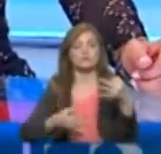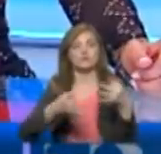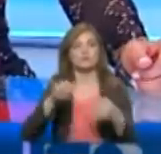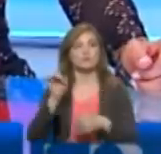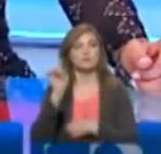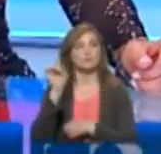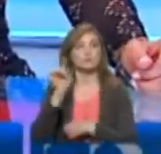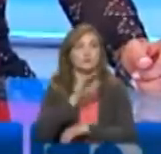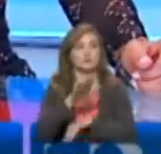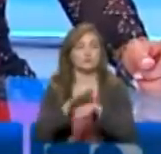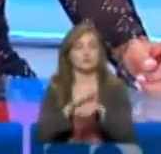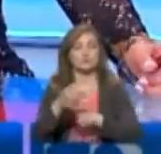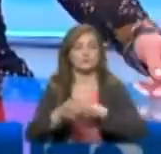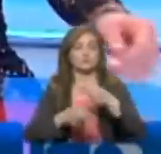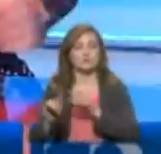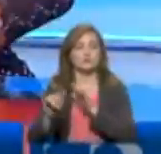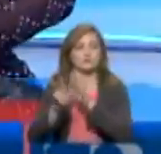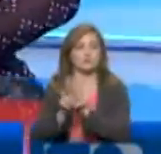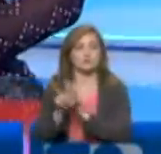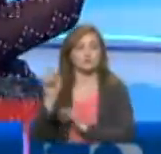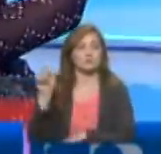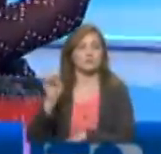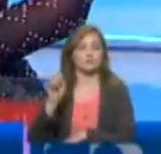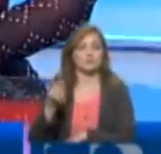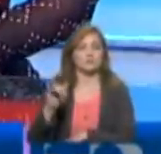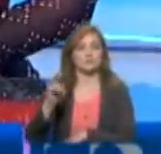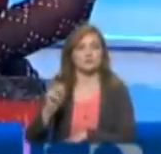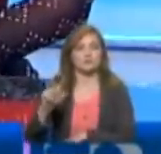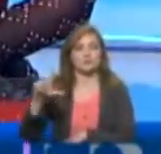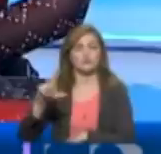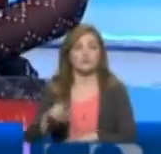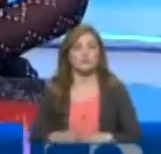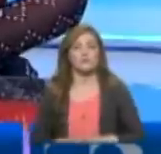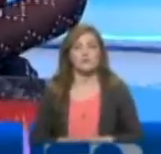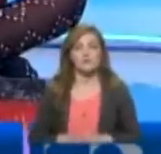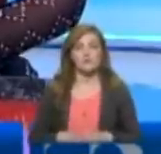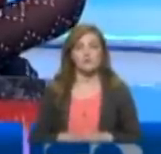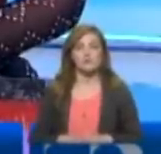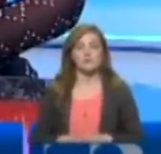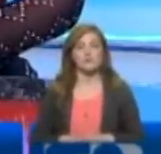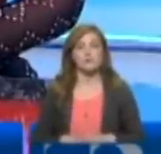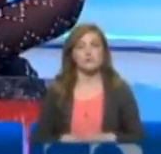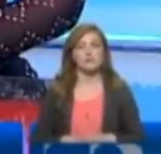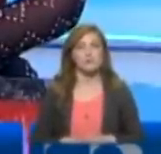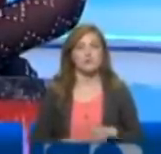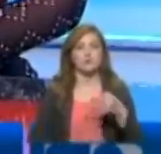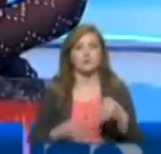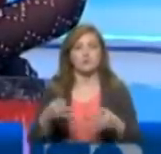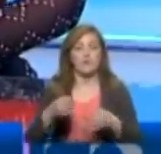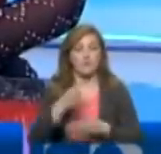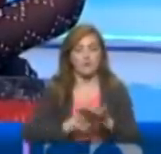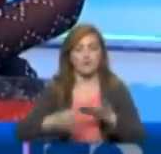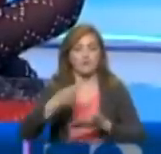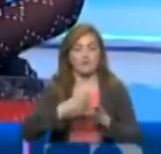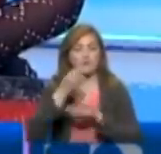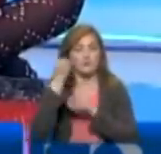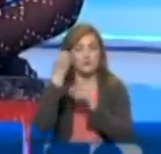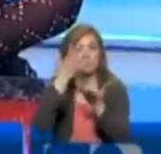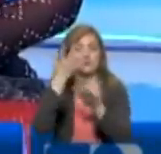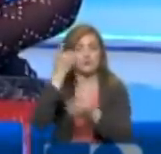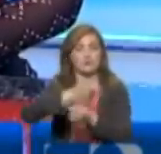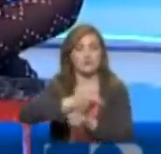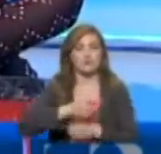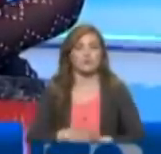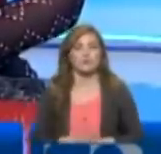en el caso de lavado de activos que afronta el exministro iván espinel el tribunal penal del guayas dará a conocer su dictamen